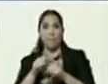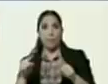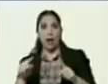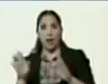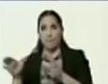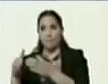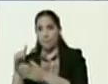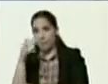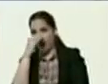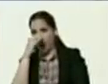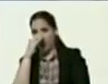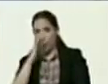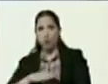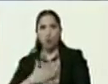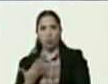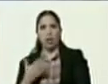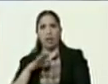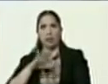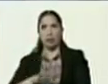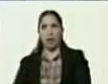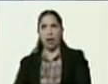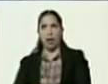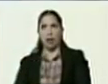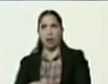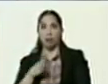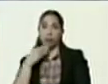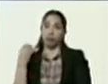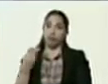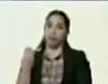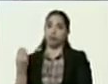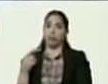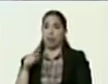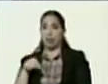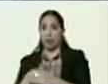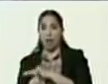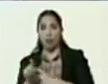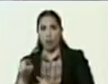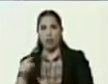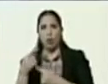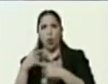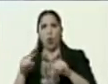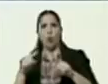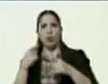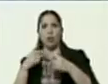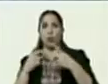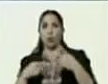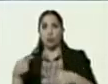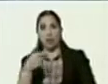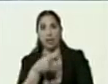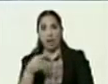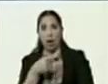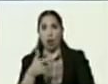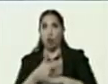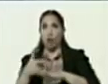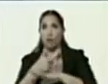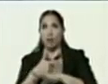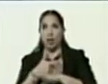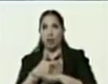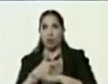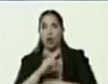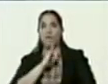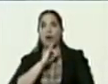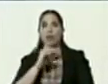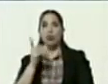rastrojos pudiera estar a su antojo allí la otra cosa que ha negado el gobierno del subpresidente Duque